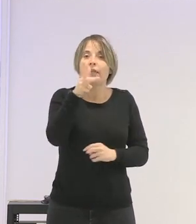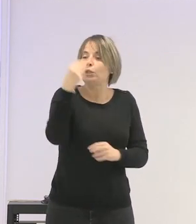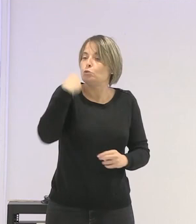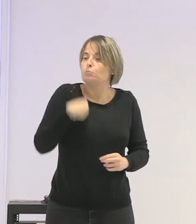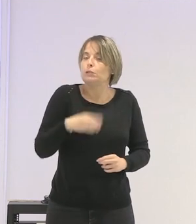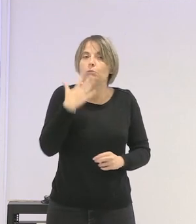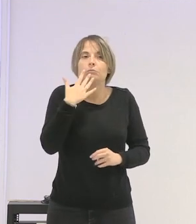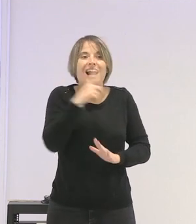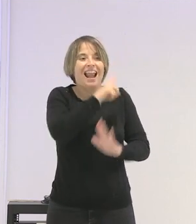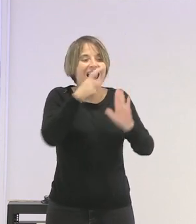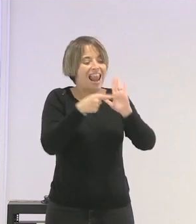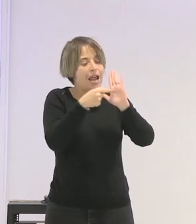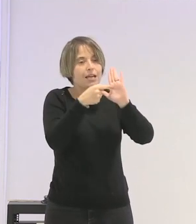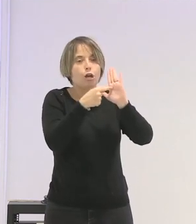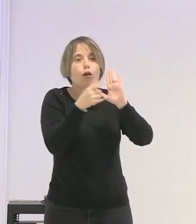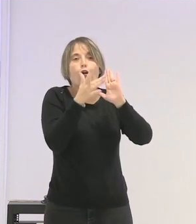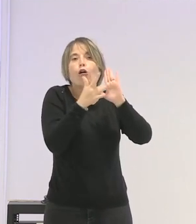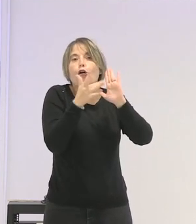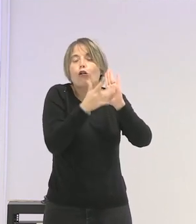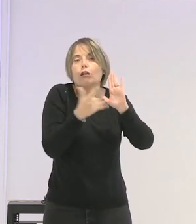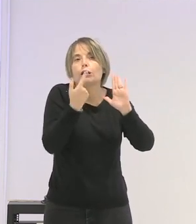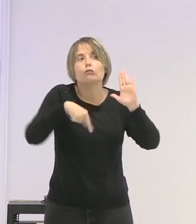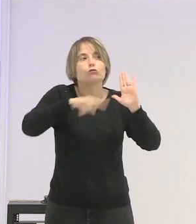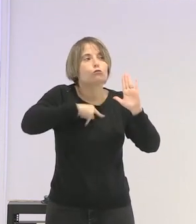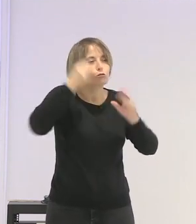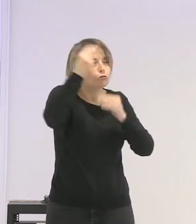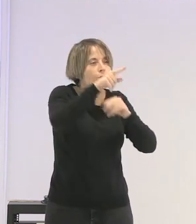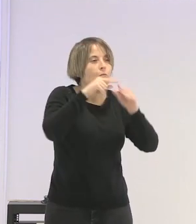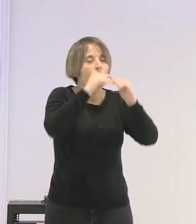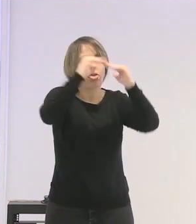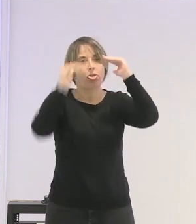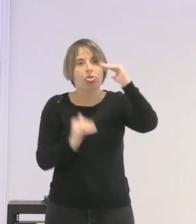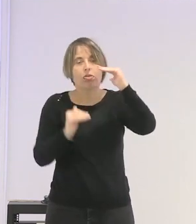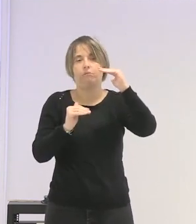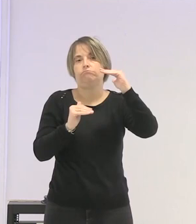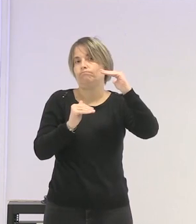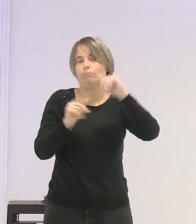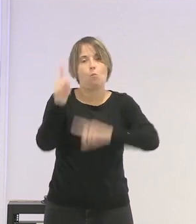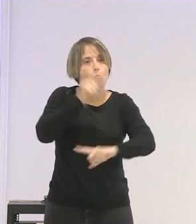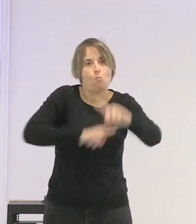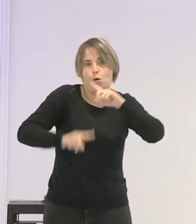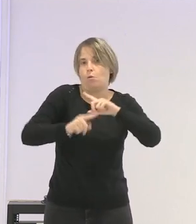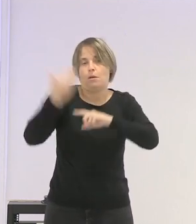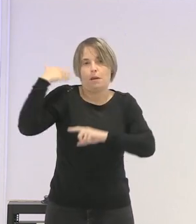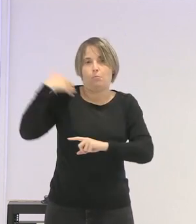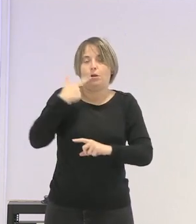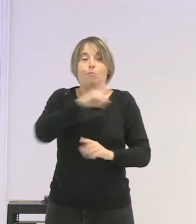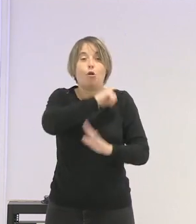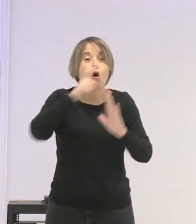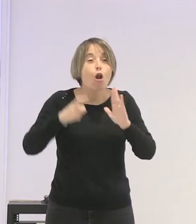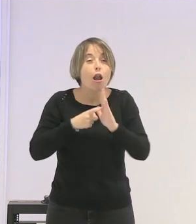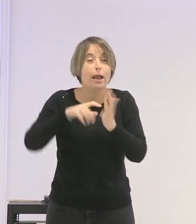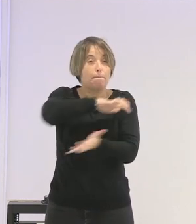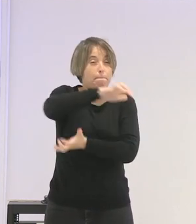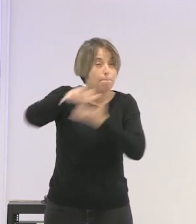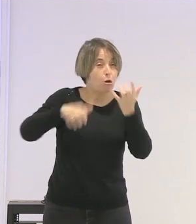ley que trate de corregir por lo que nosotras concebimos como desigualdades estructurales, como puede ser la ley de violencia de género o cualquier tipo